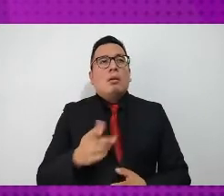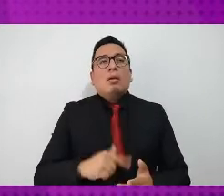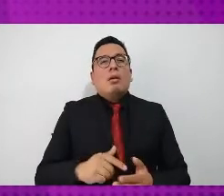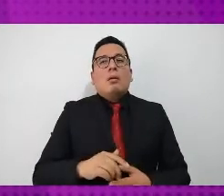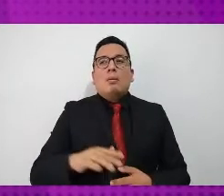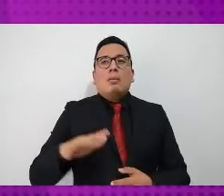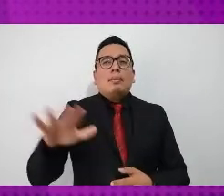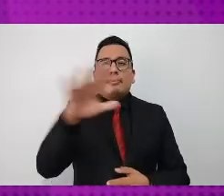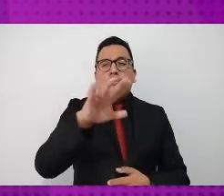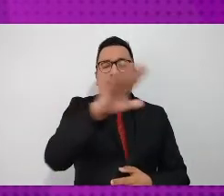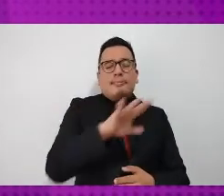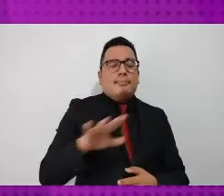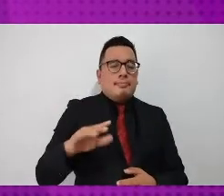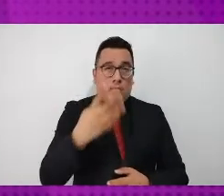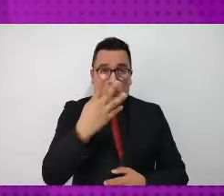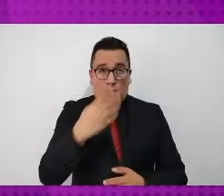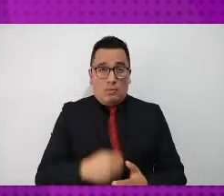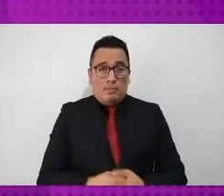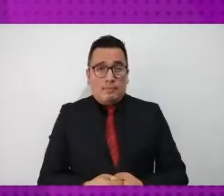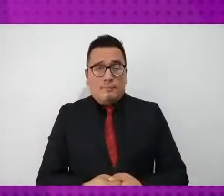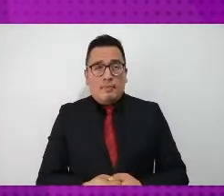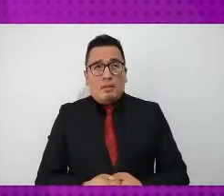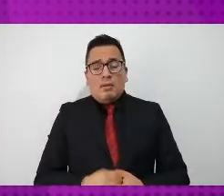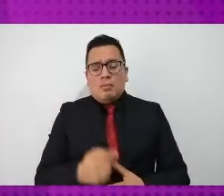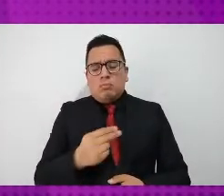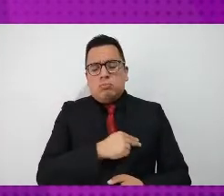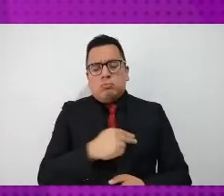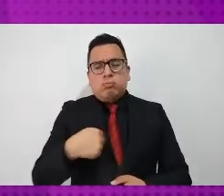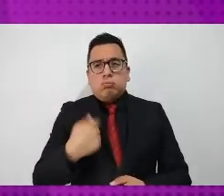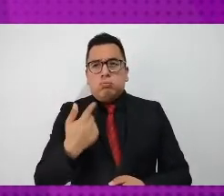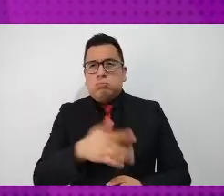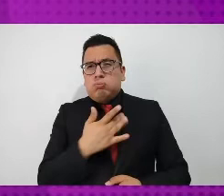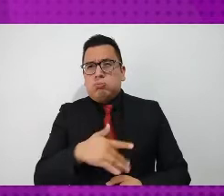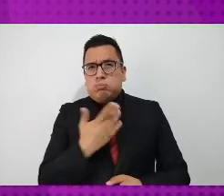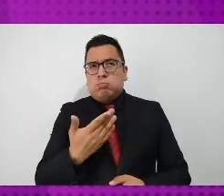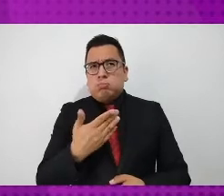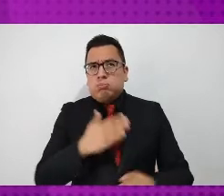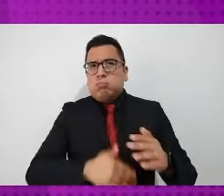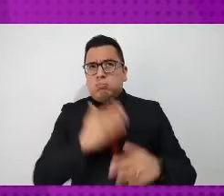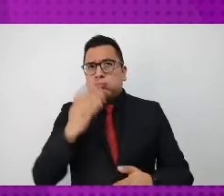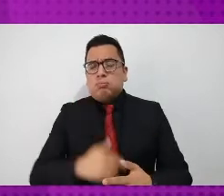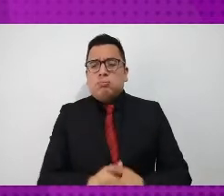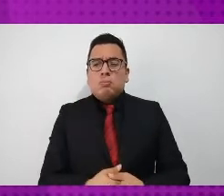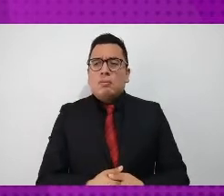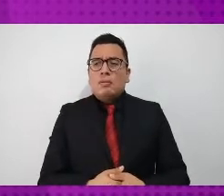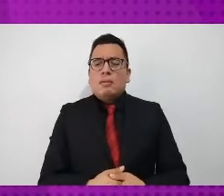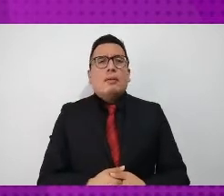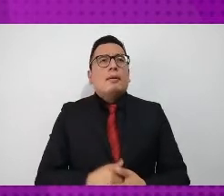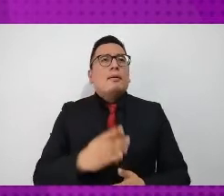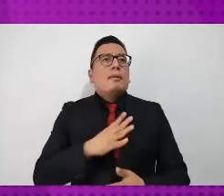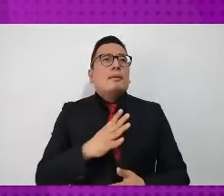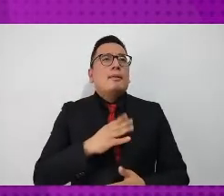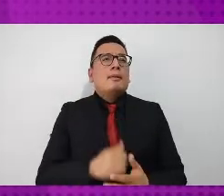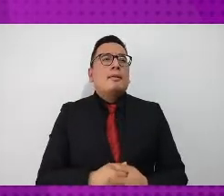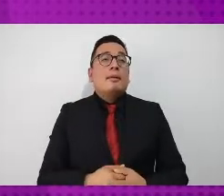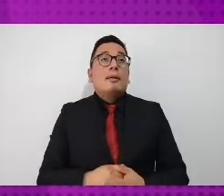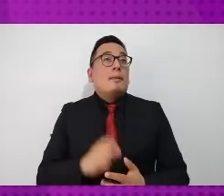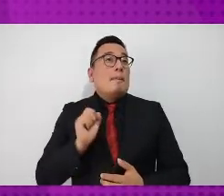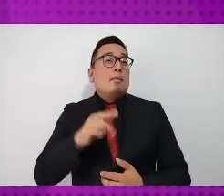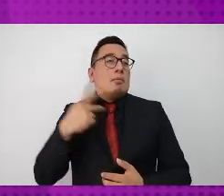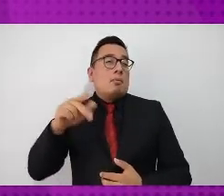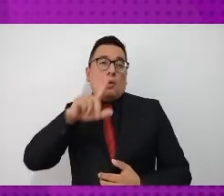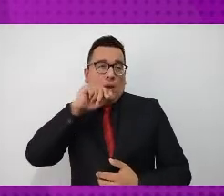distritos electorales federales y los resultados fueron muy positivos utilizamos el modelo de la horna de